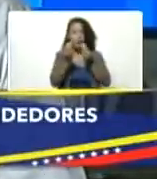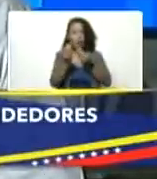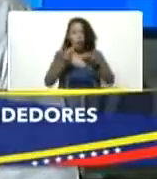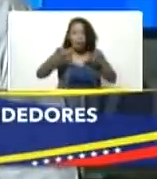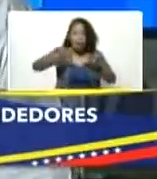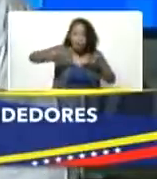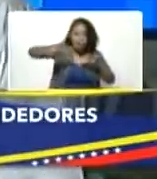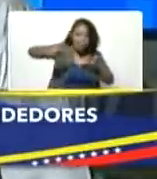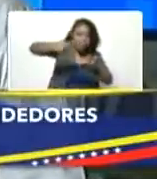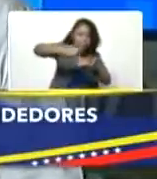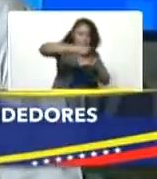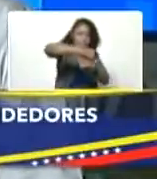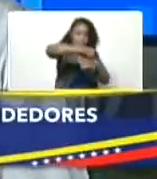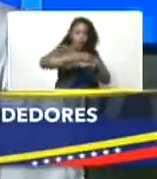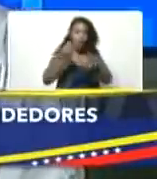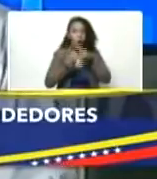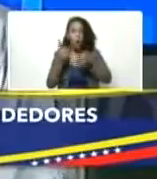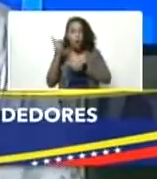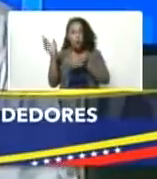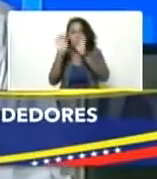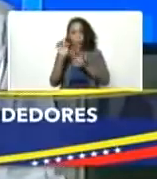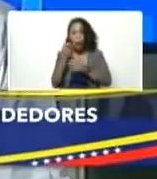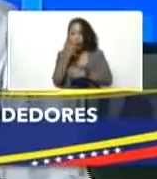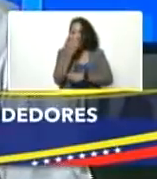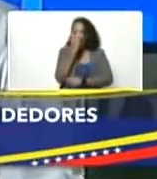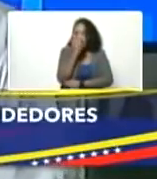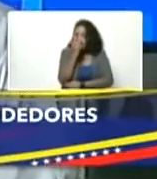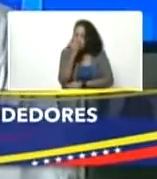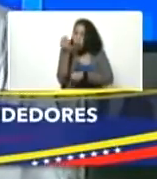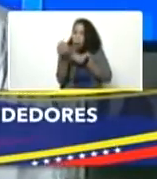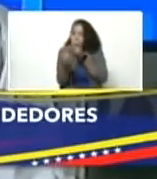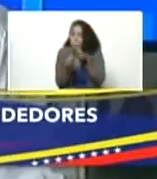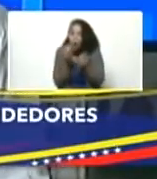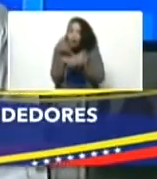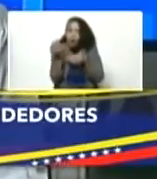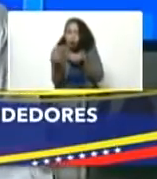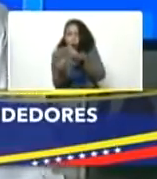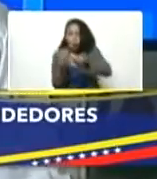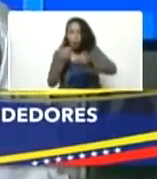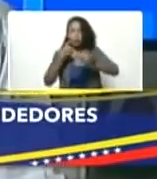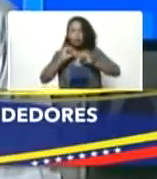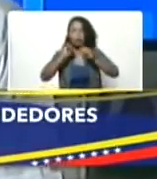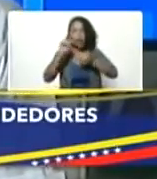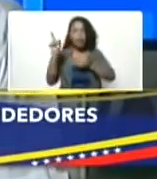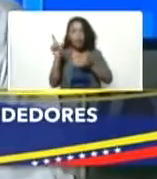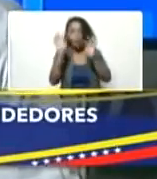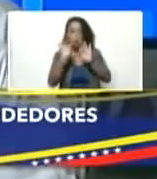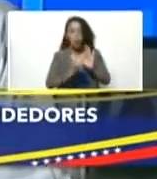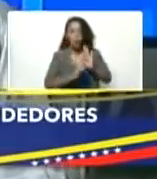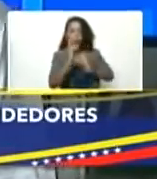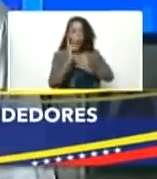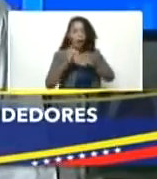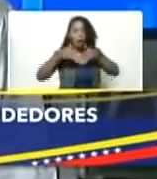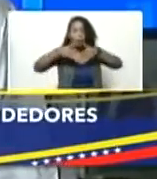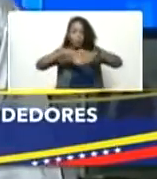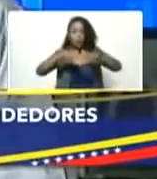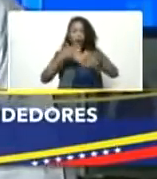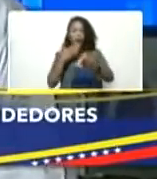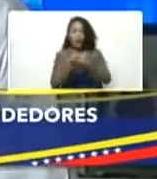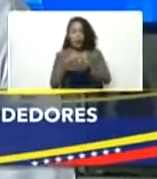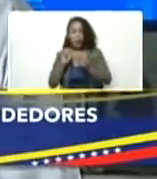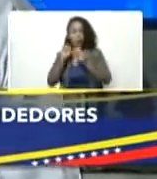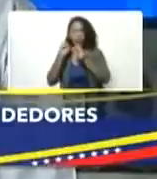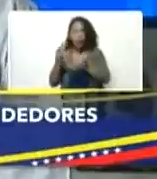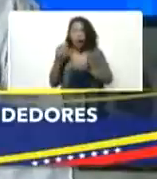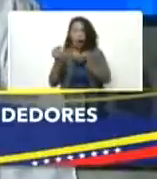viene esa descendencia, de esa curiosidad, de la iniciativa de desarrollar esa área textil, pues. Y gracias por esa oportunidad,